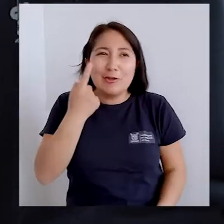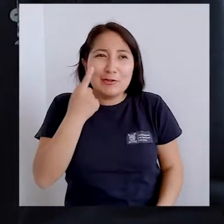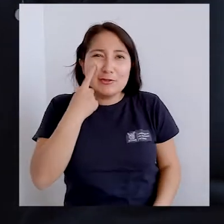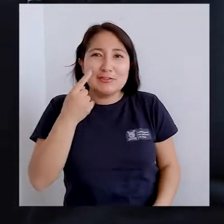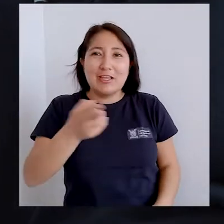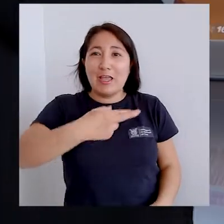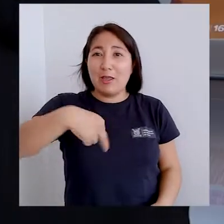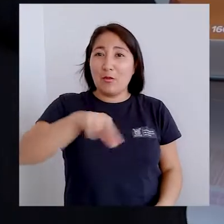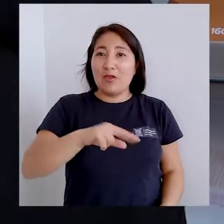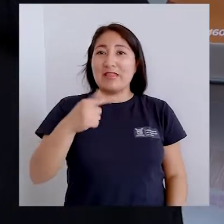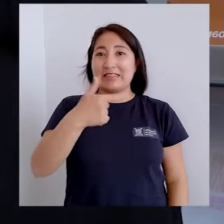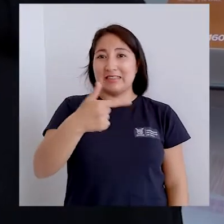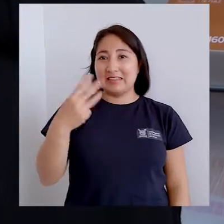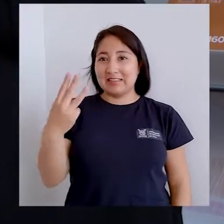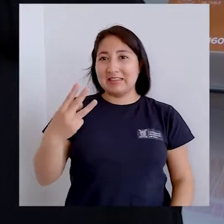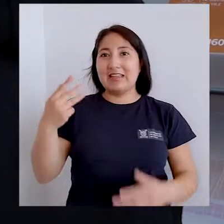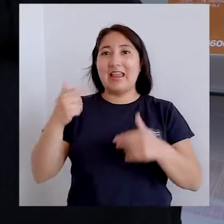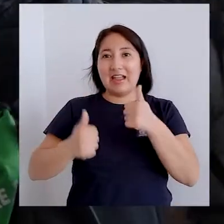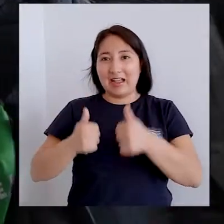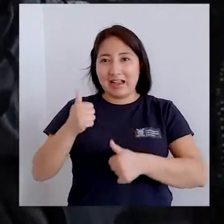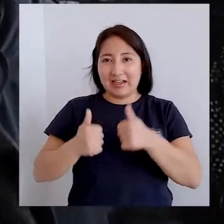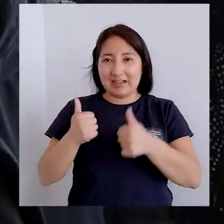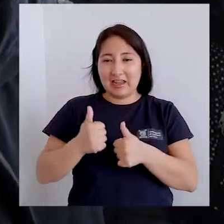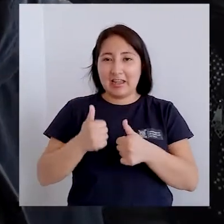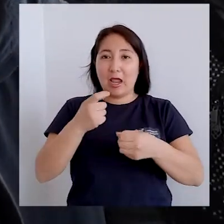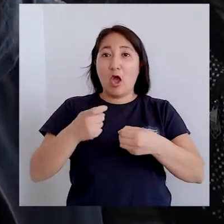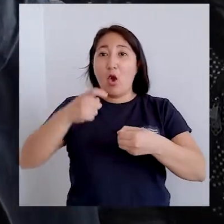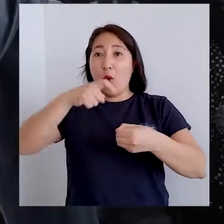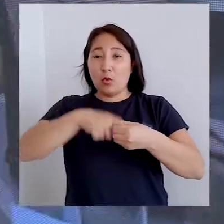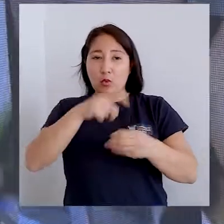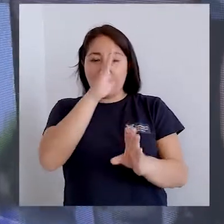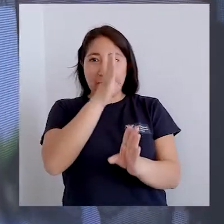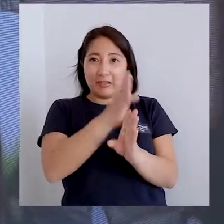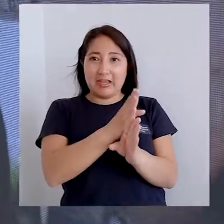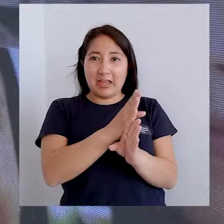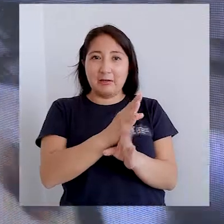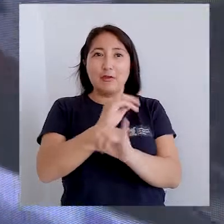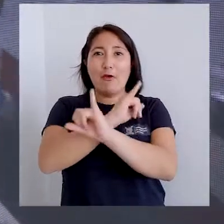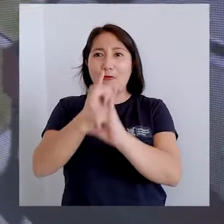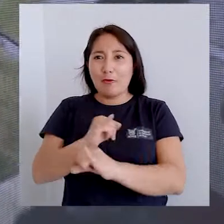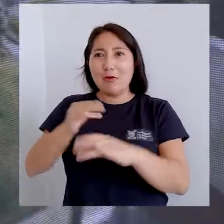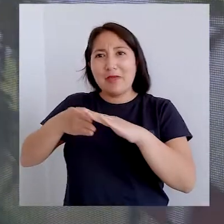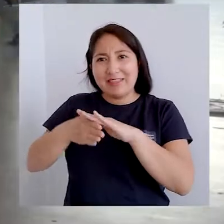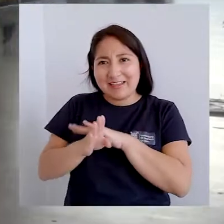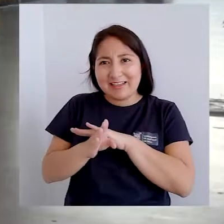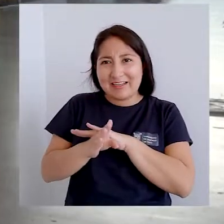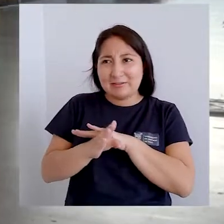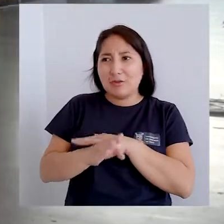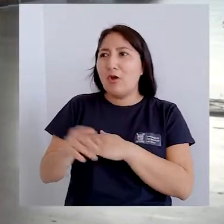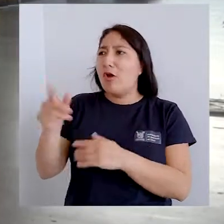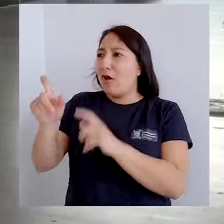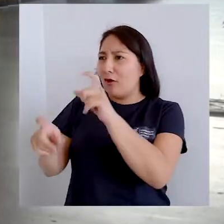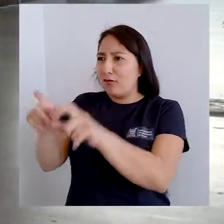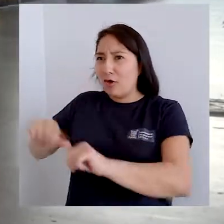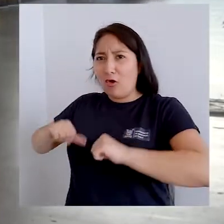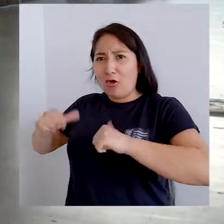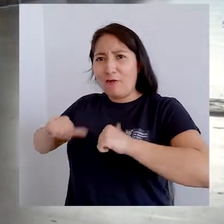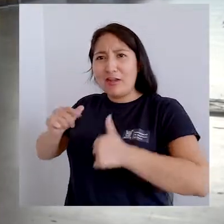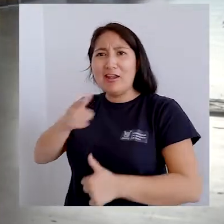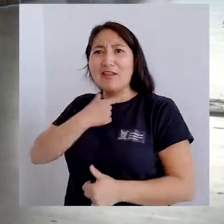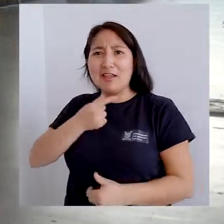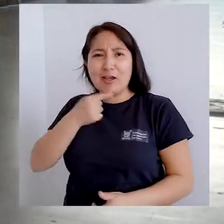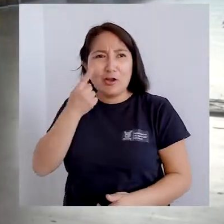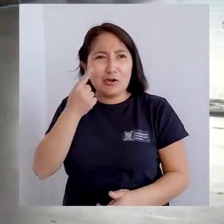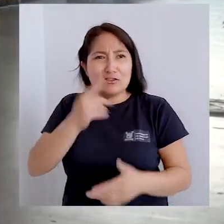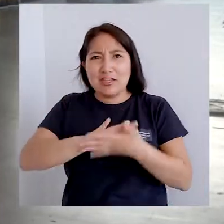conocer nuestras 73 carreras, nuestros cupos directos, nuestras vías de ingreso. Los chiquillos tienen muchas ganas de